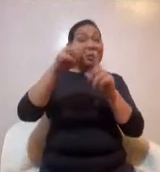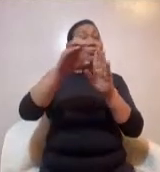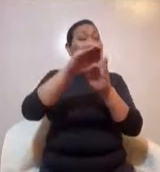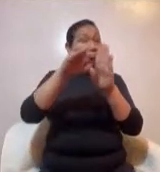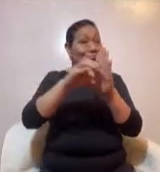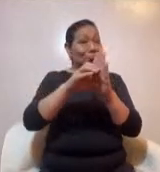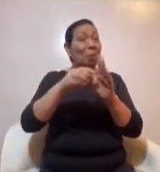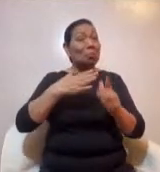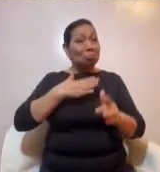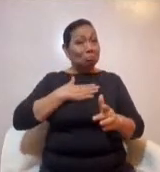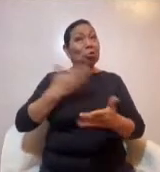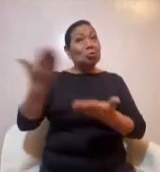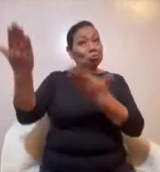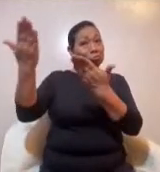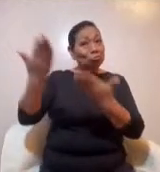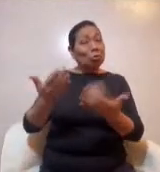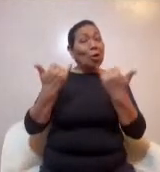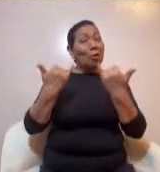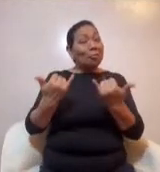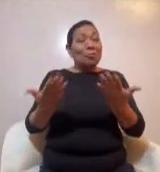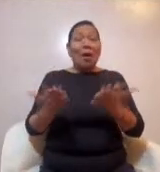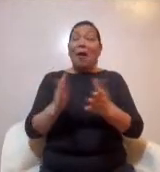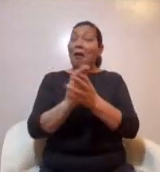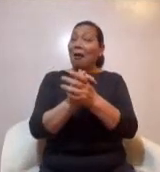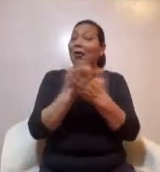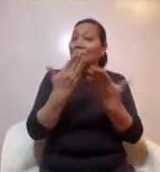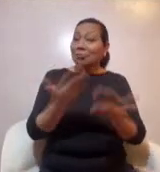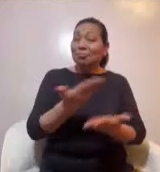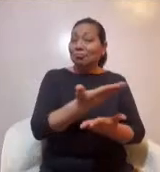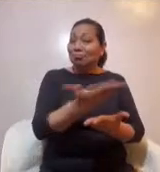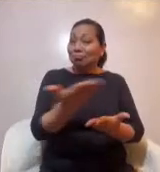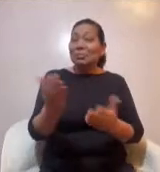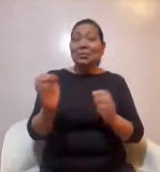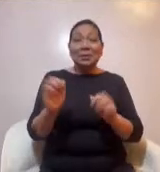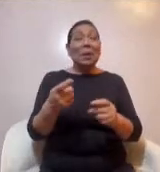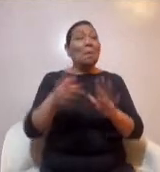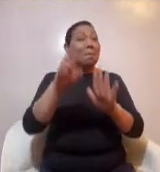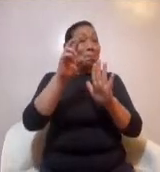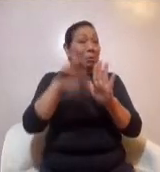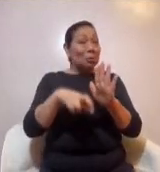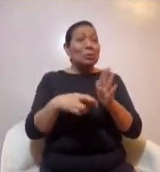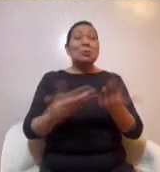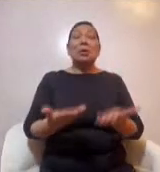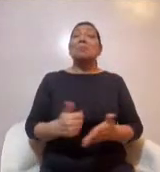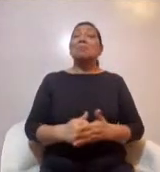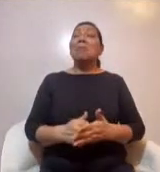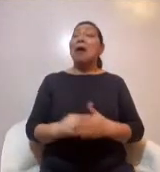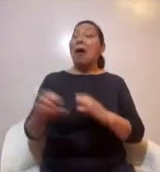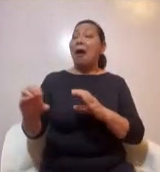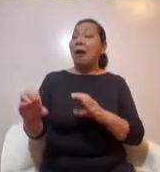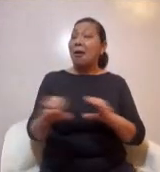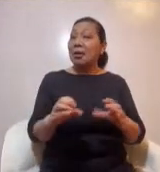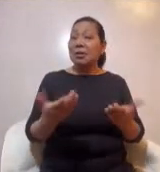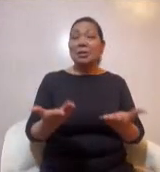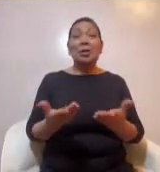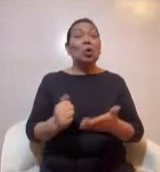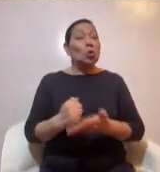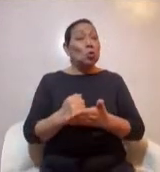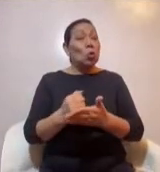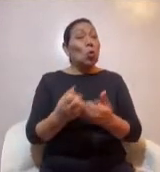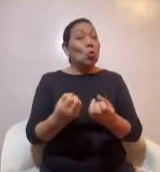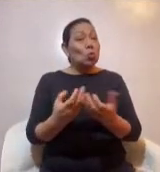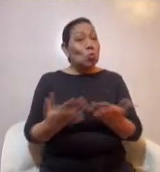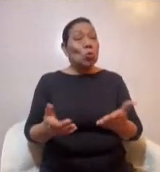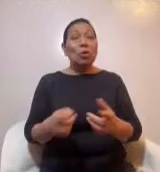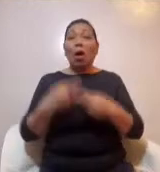Tribunal Constitucional por la invitación y bueno, felicitaciones por también los programas que van realizando, que